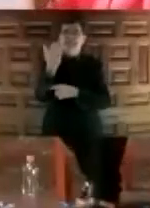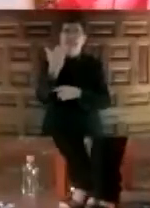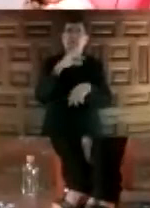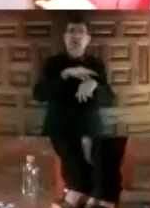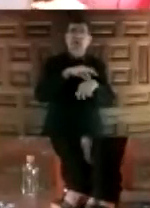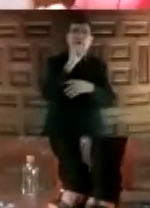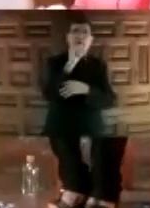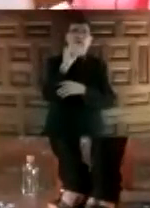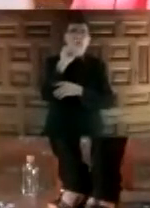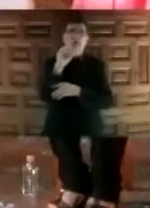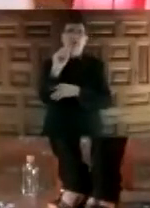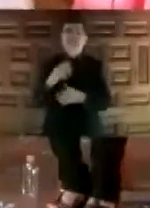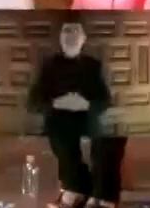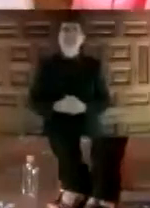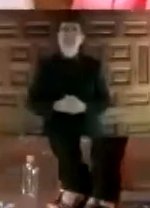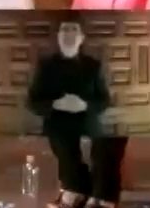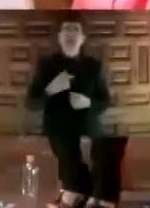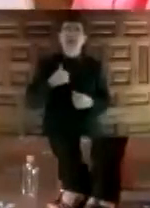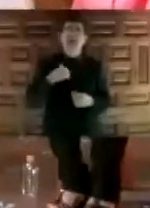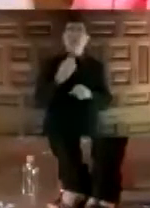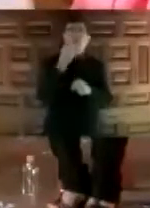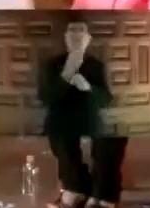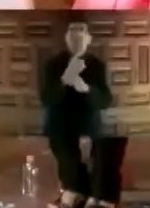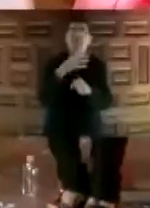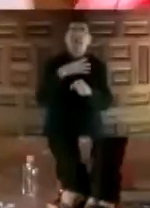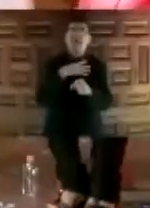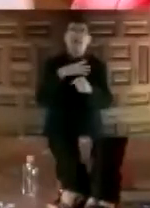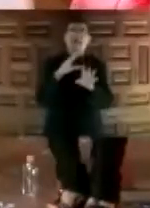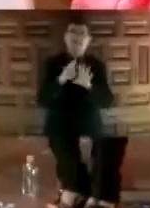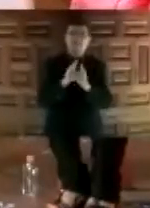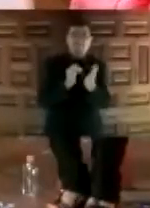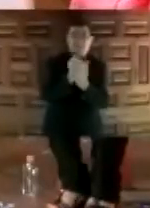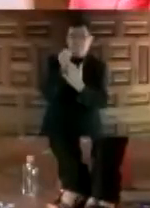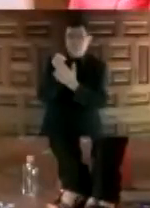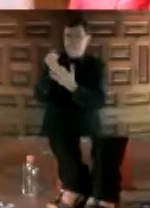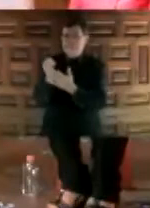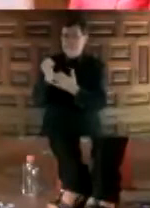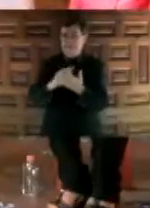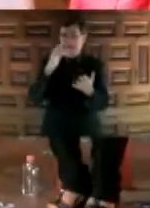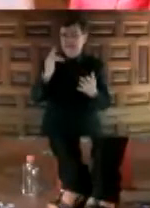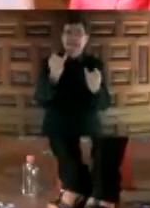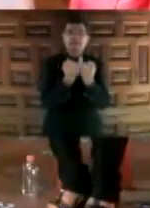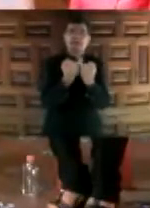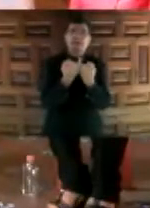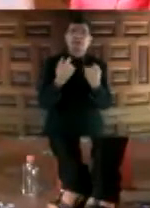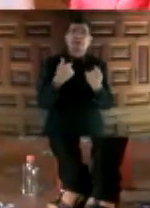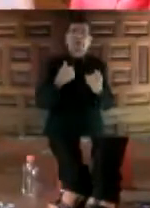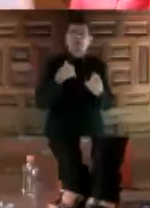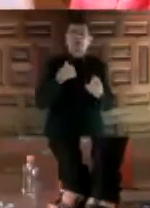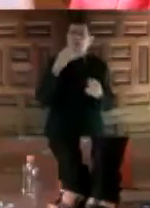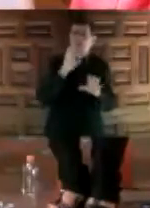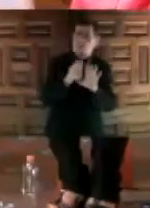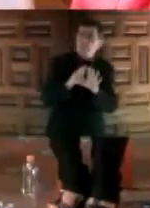Eduardo. Claro, gracias. Quienes tenemos oportunidad de participar en la toma de decisiones, pero también estudiosos